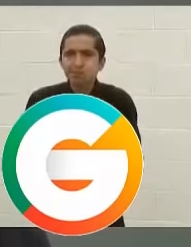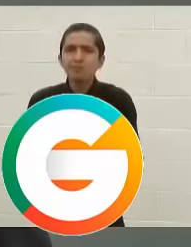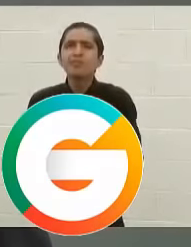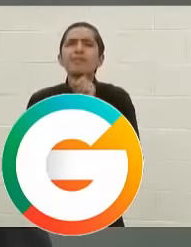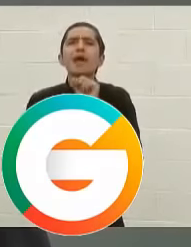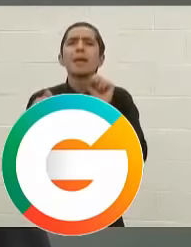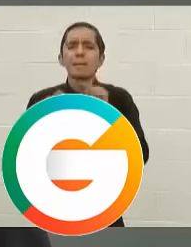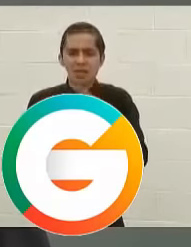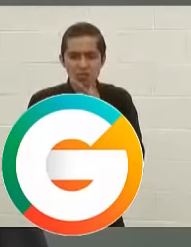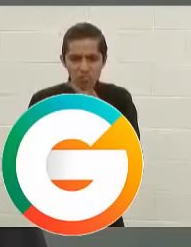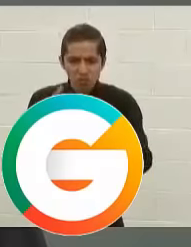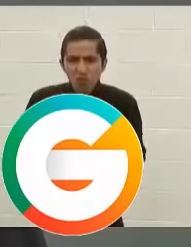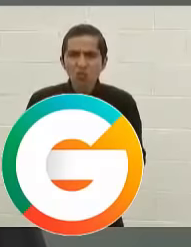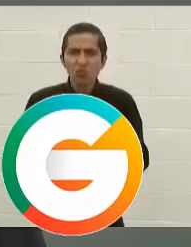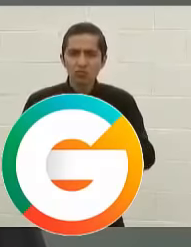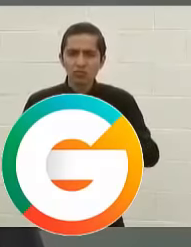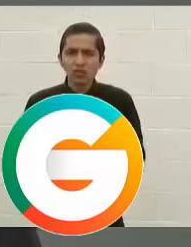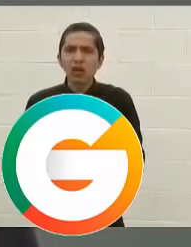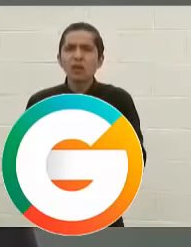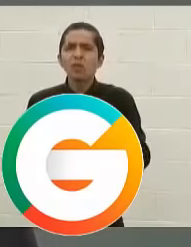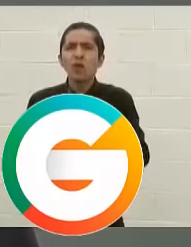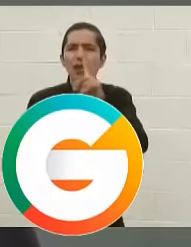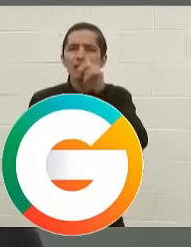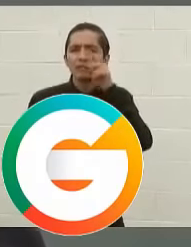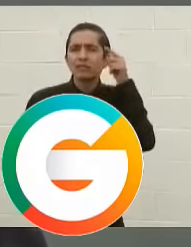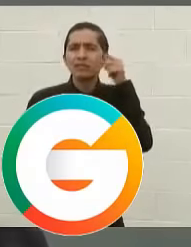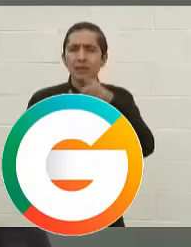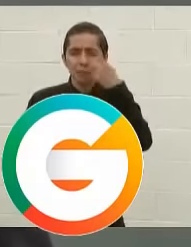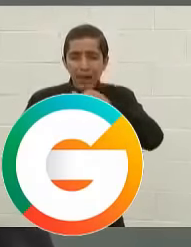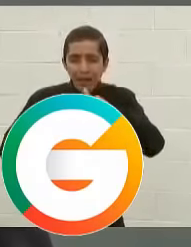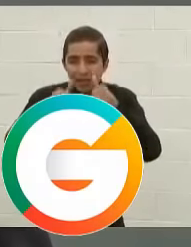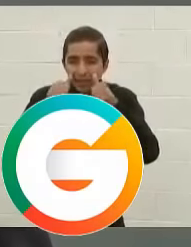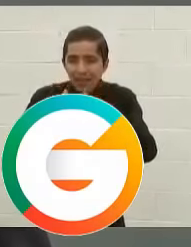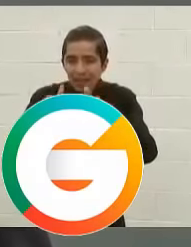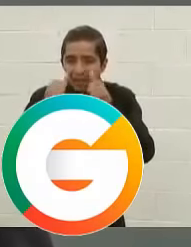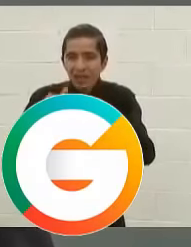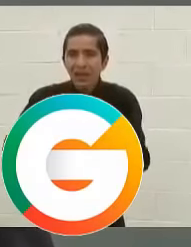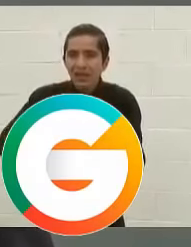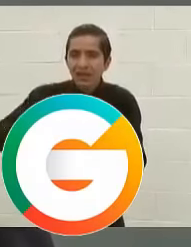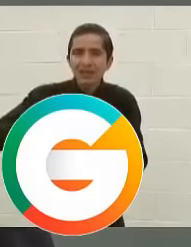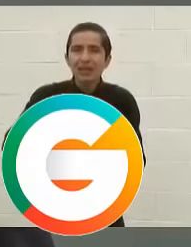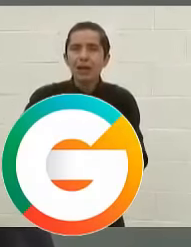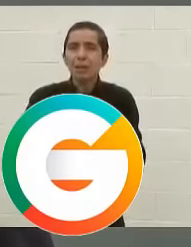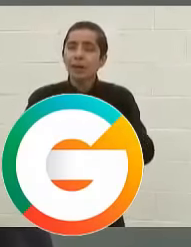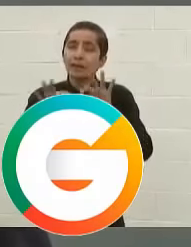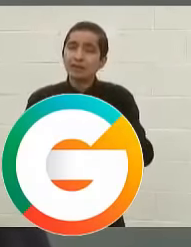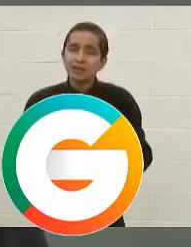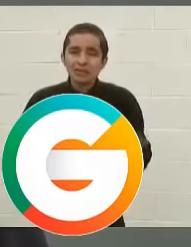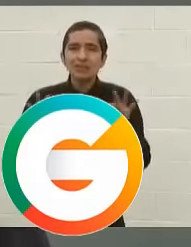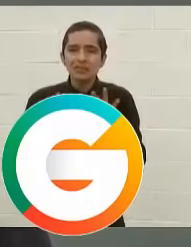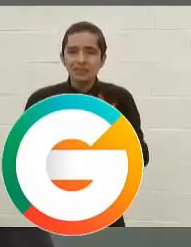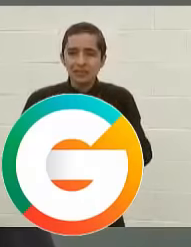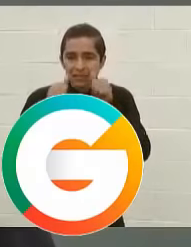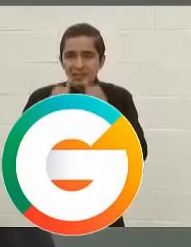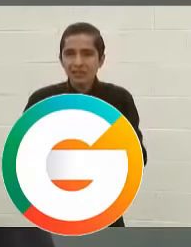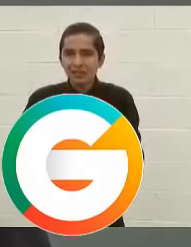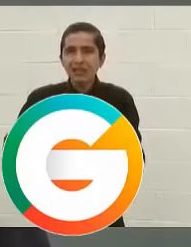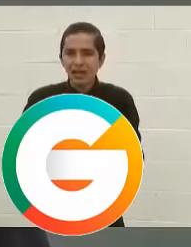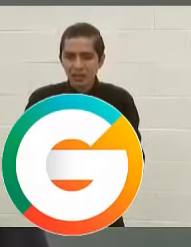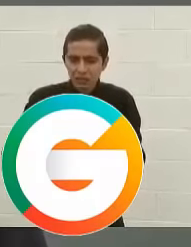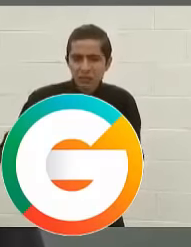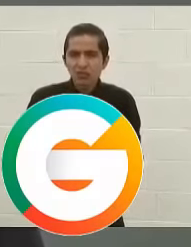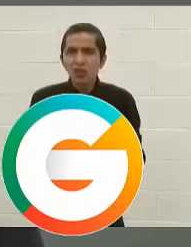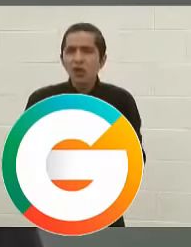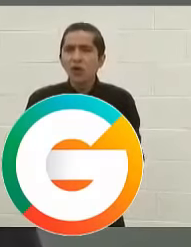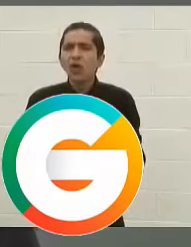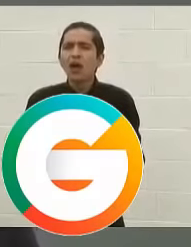la estrategia con el fin de atender de manera prioritaria aquellas zonas que